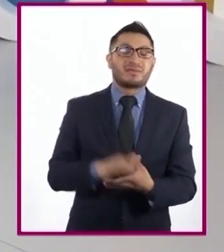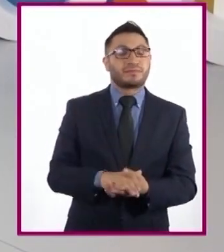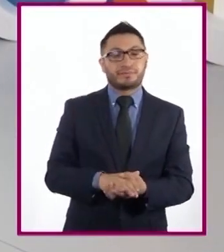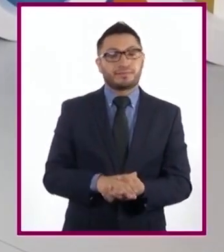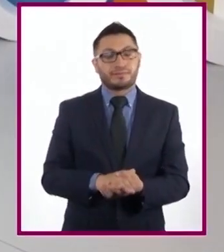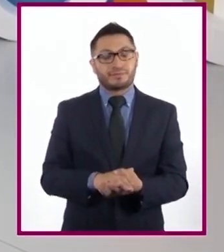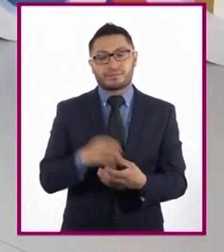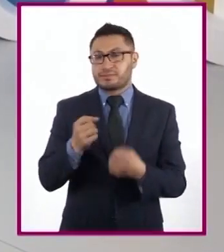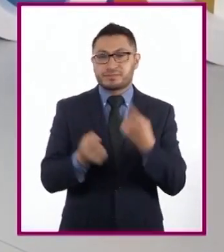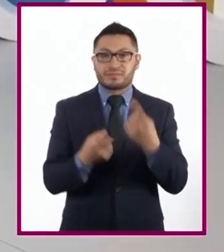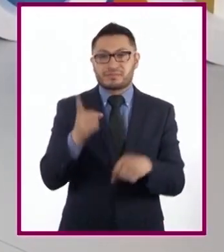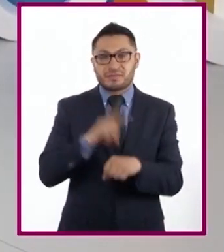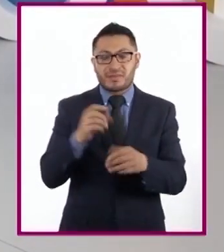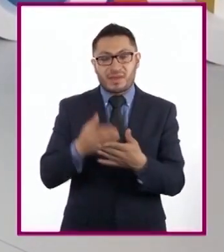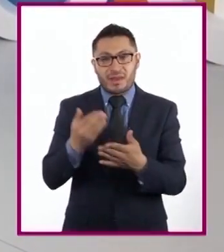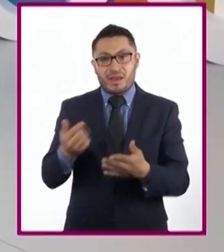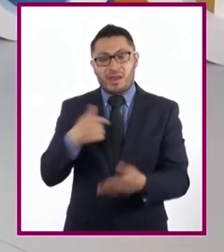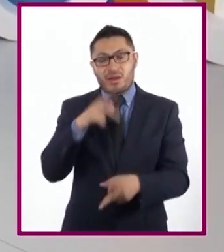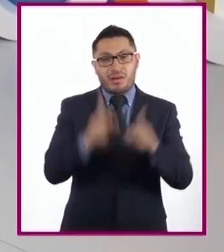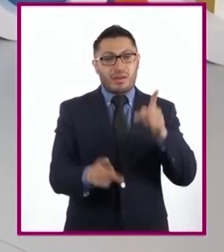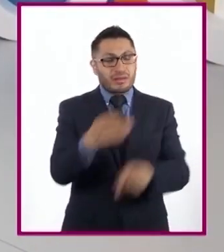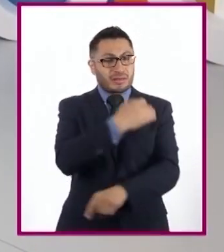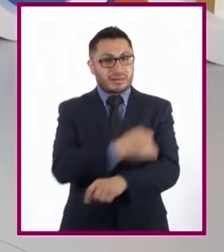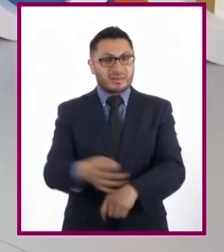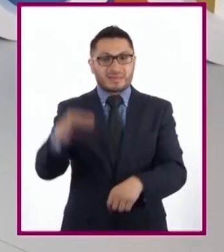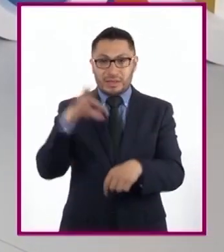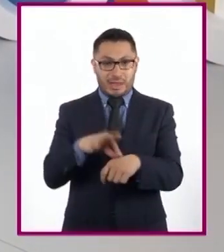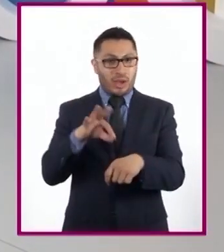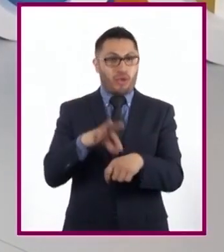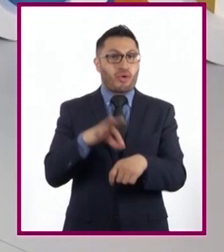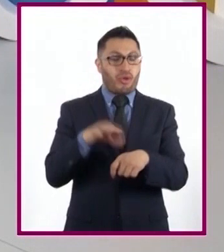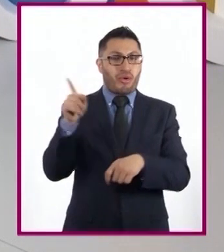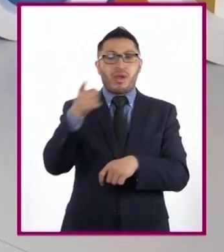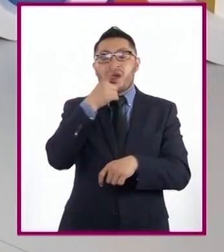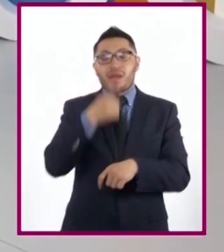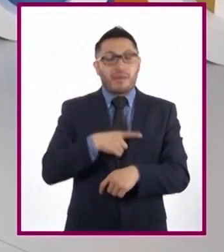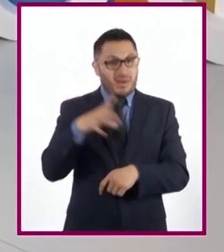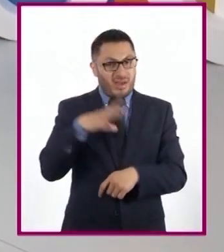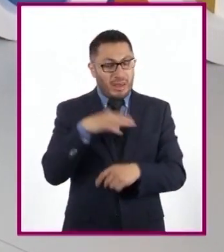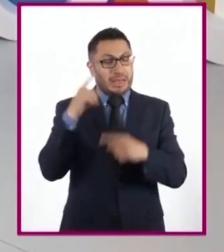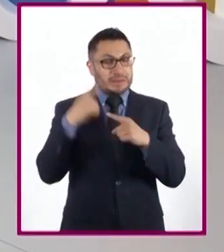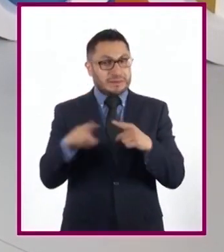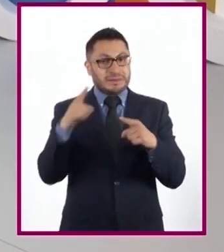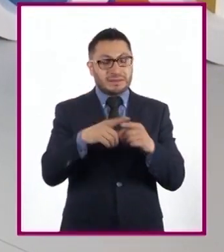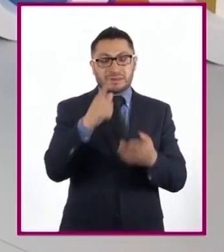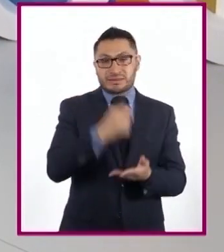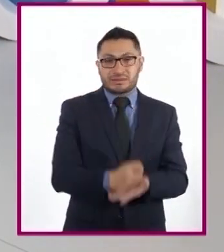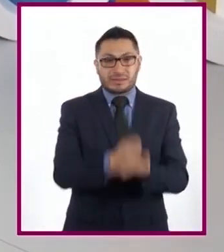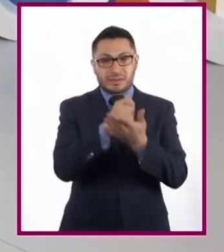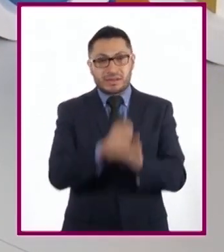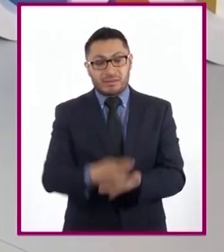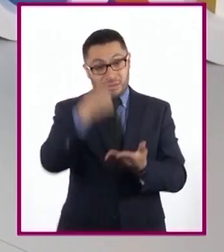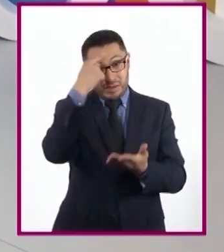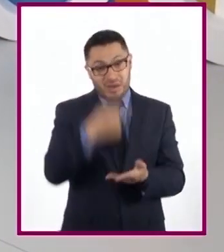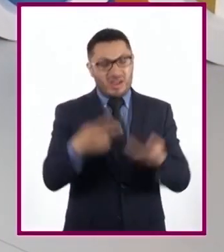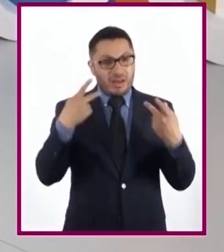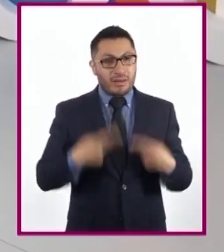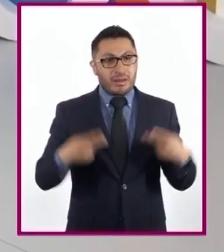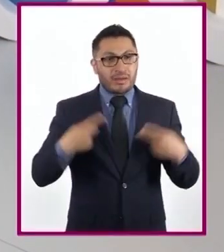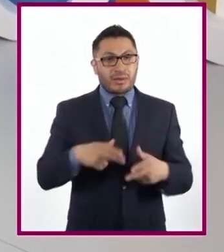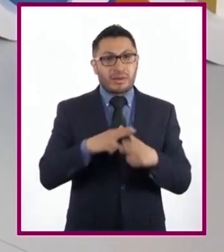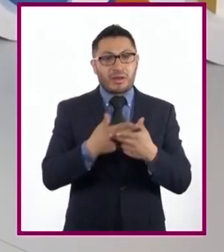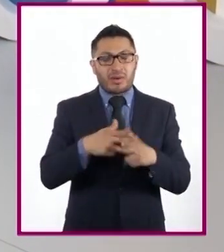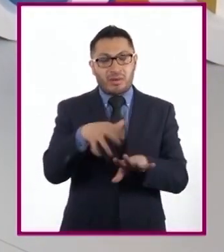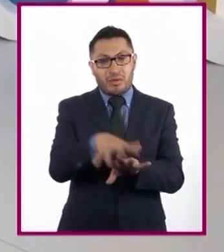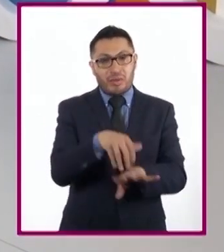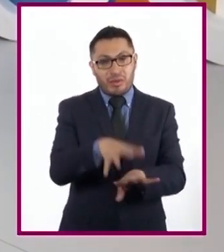hace algunos días platicaba con un familiar que es doctor y me contó que existen diferentes terapias para personas que se han fracturado un